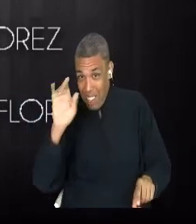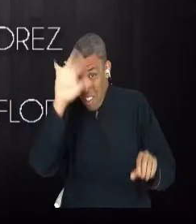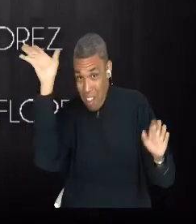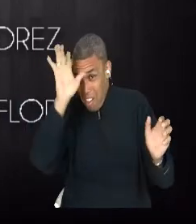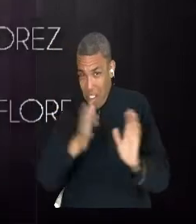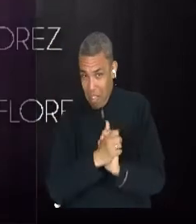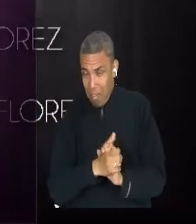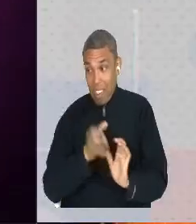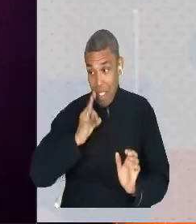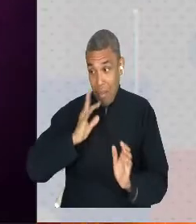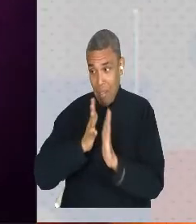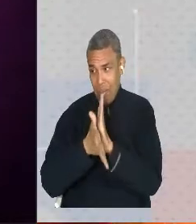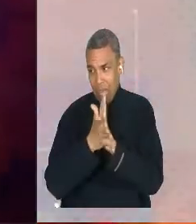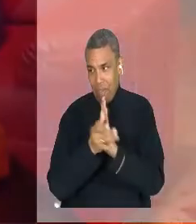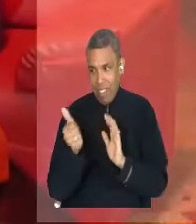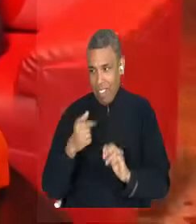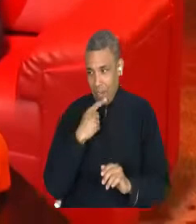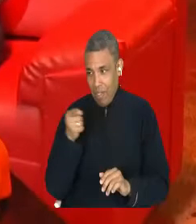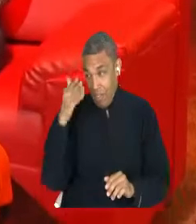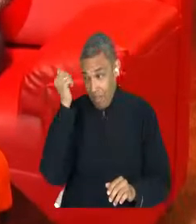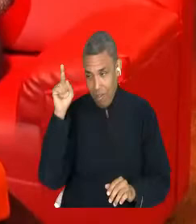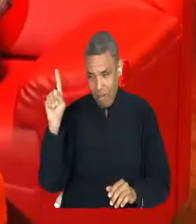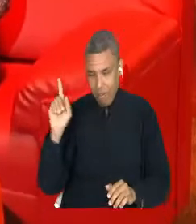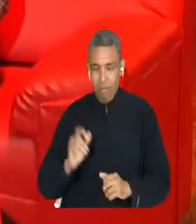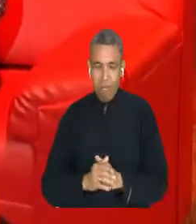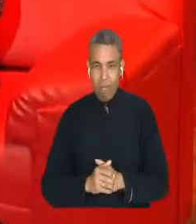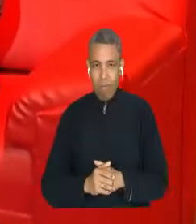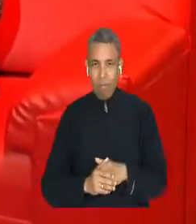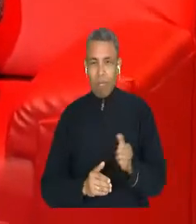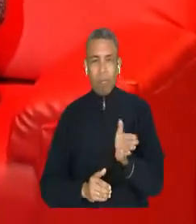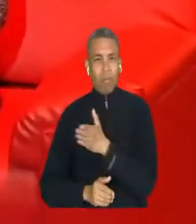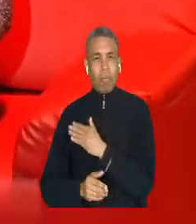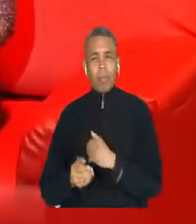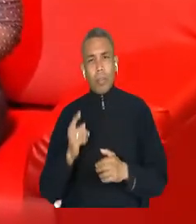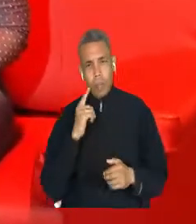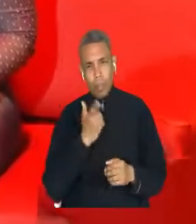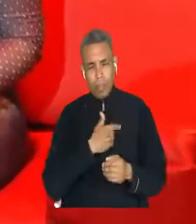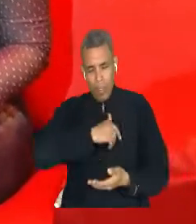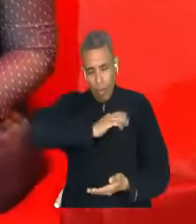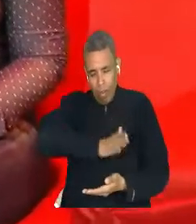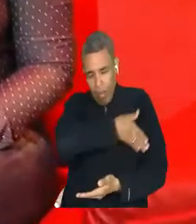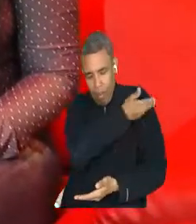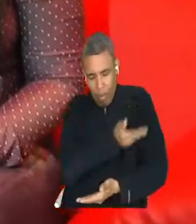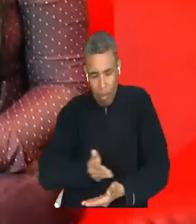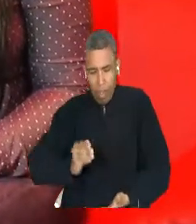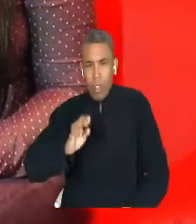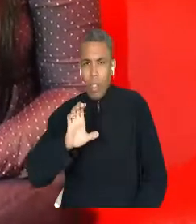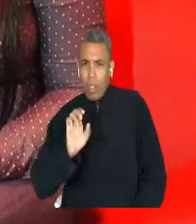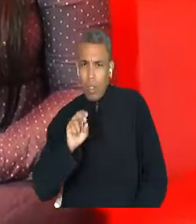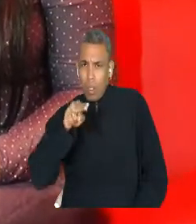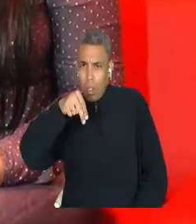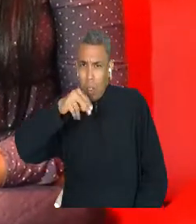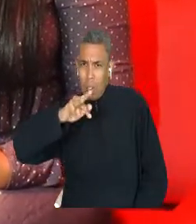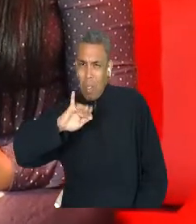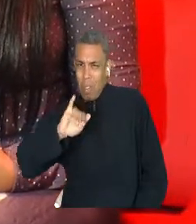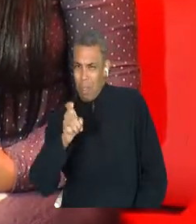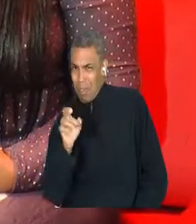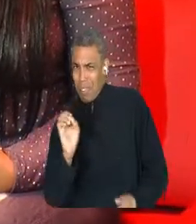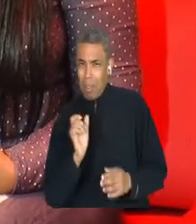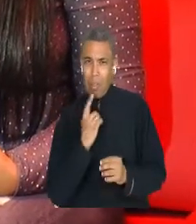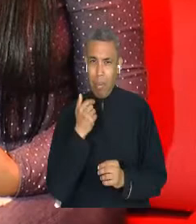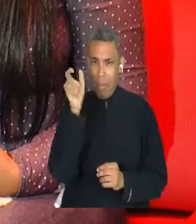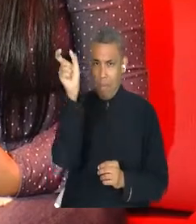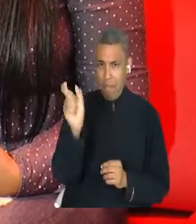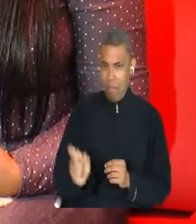de un lenguaje muy sencillo. Es el lenguaje en discoteca que uno invita a esa niña que le gusta a